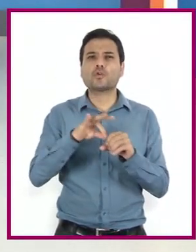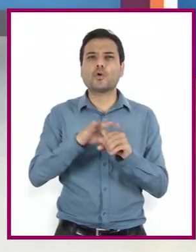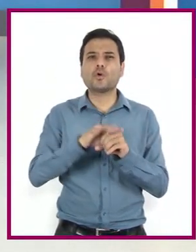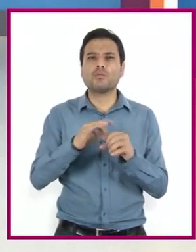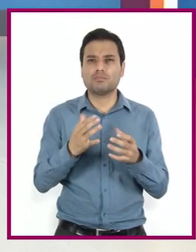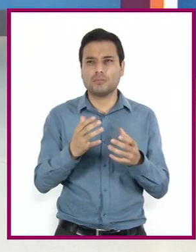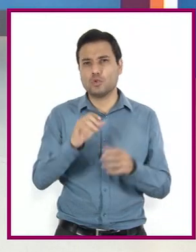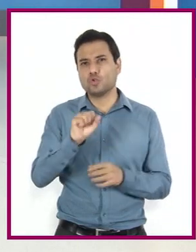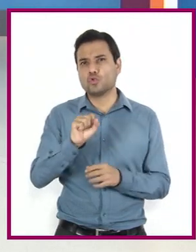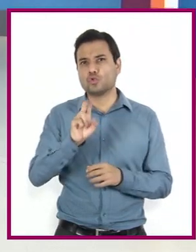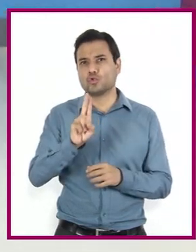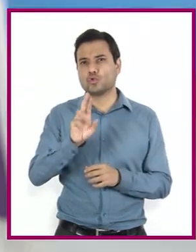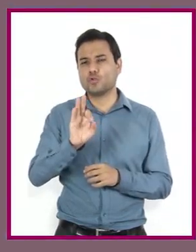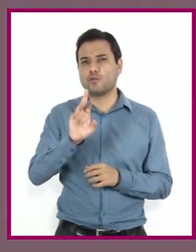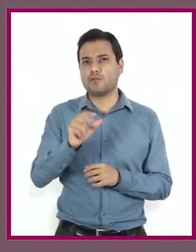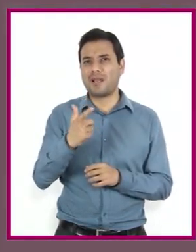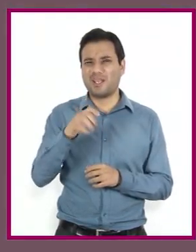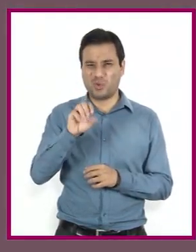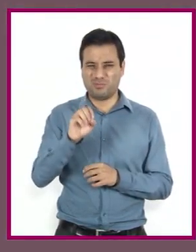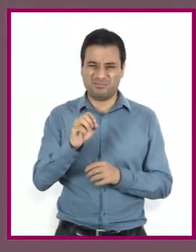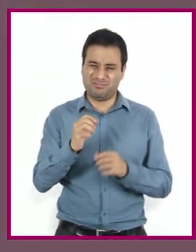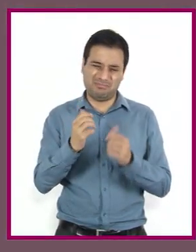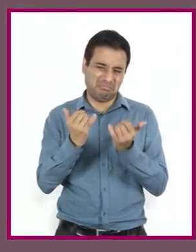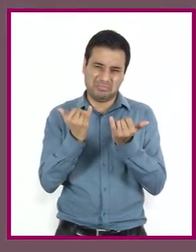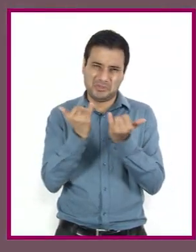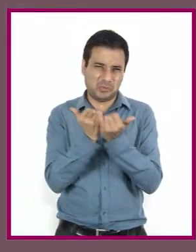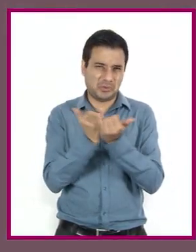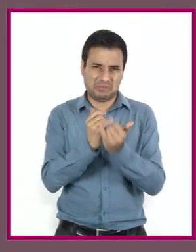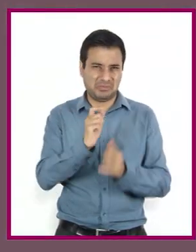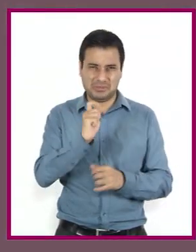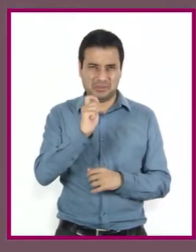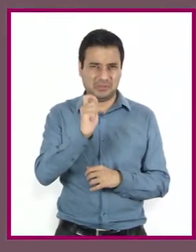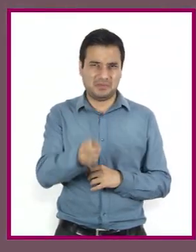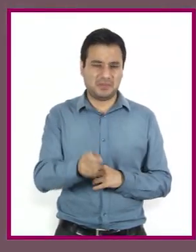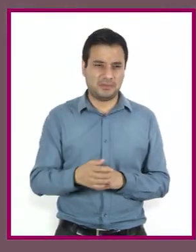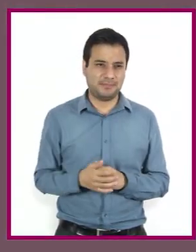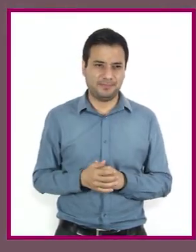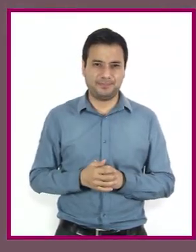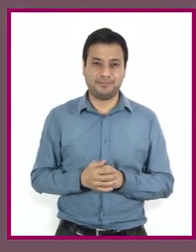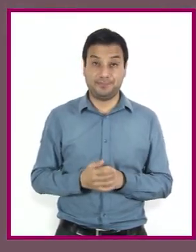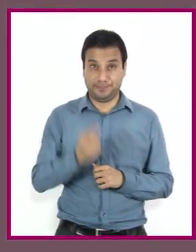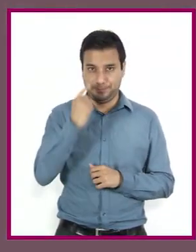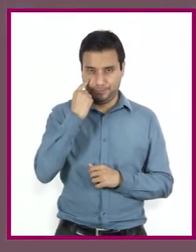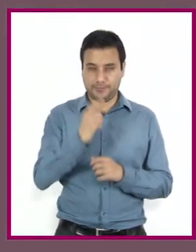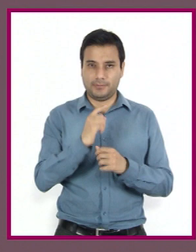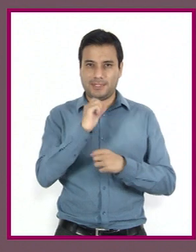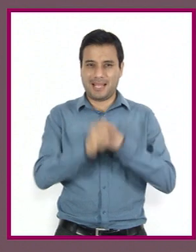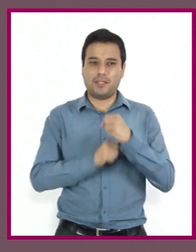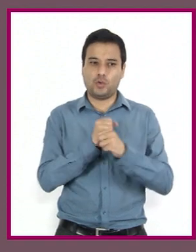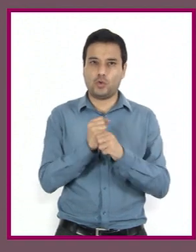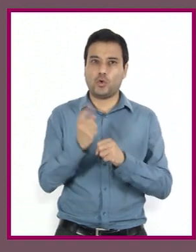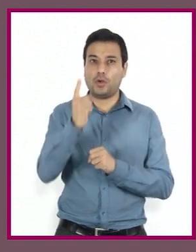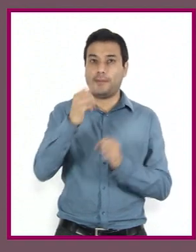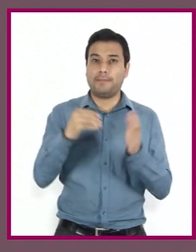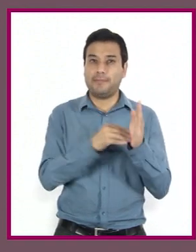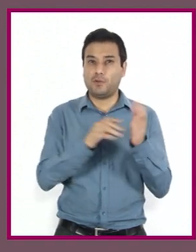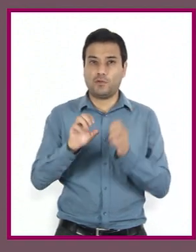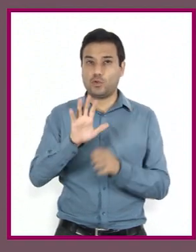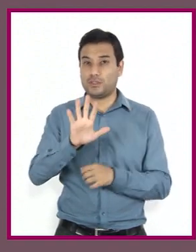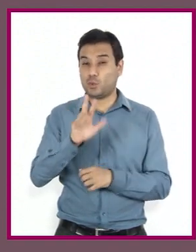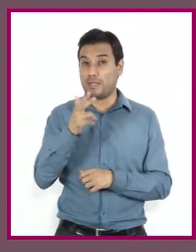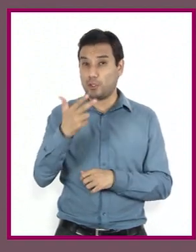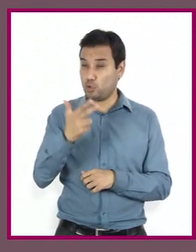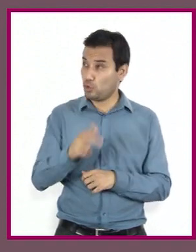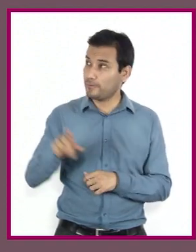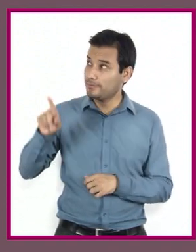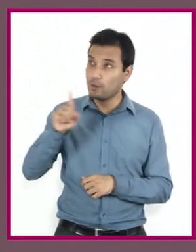están íntimamente relacionados. En esta imagen de 1958 podemos apreciar a una